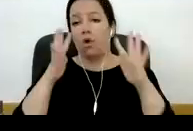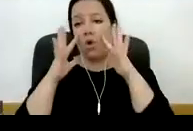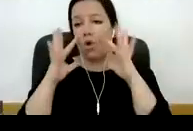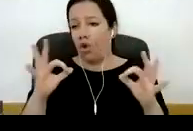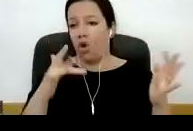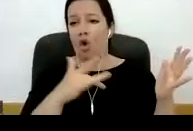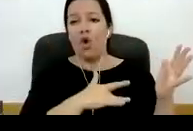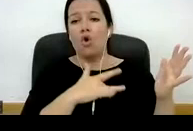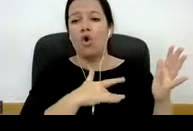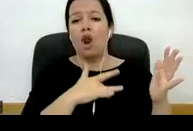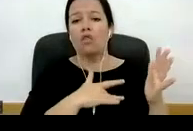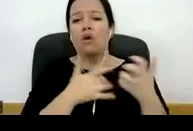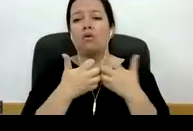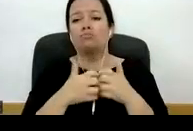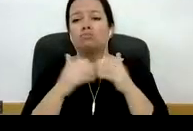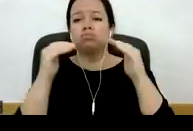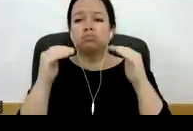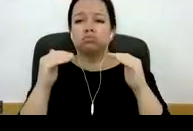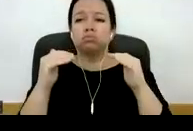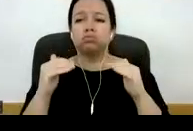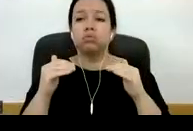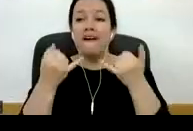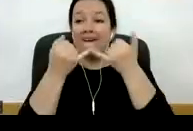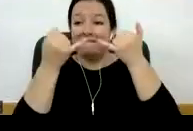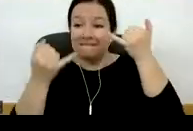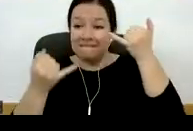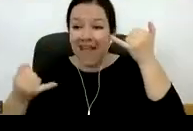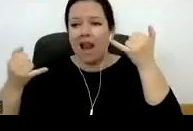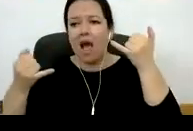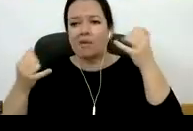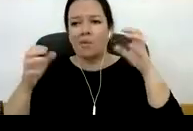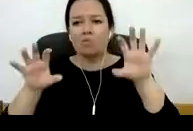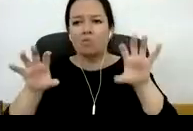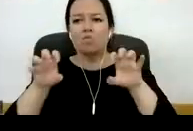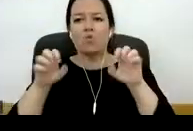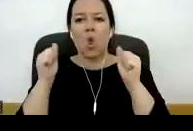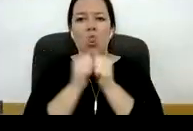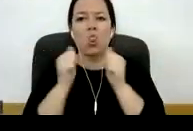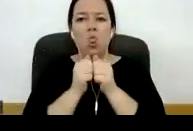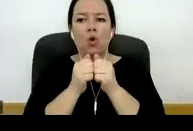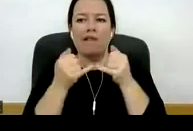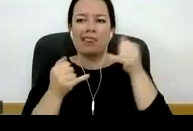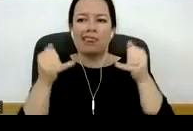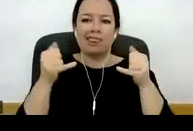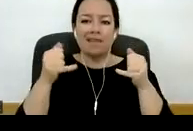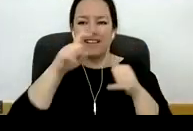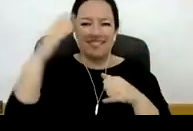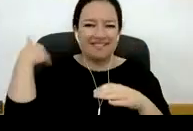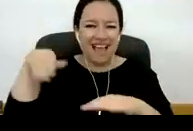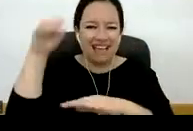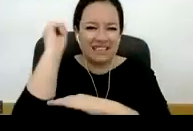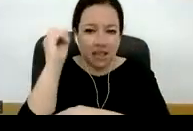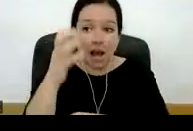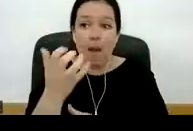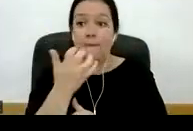corazón decae en su función motora y las arterias cada vez son más rígidas. Es decir, si volvemos al ejemplo que hemos utilizado en alguna otra charla,